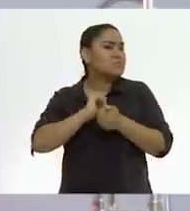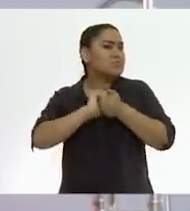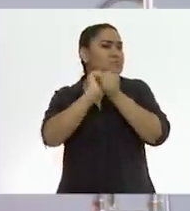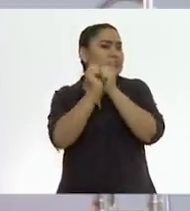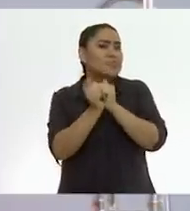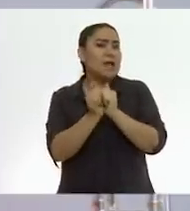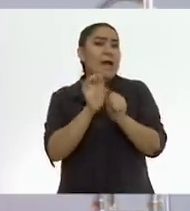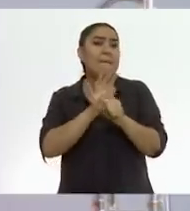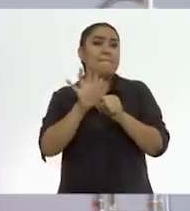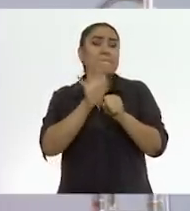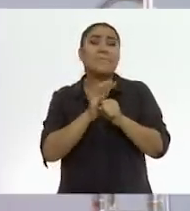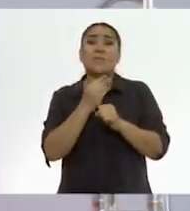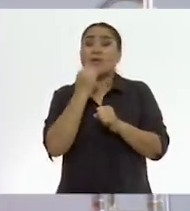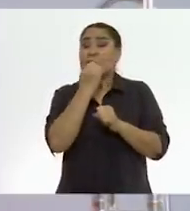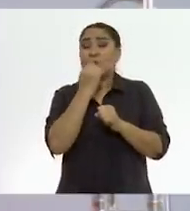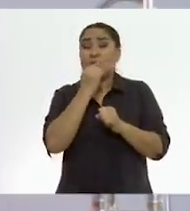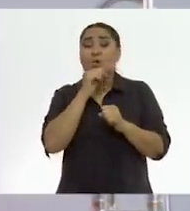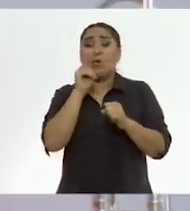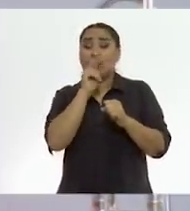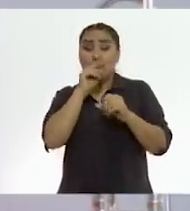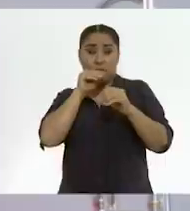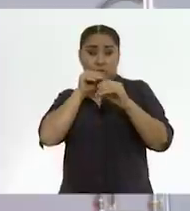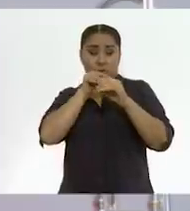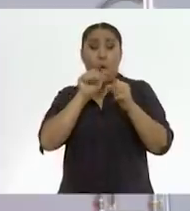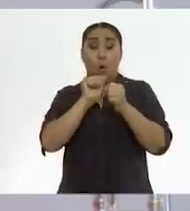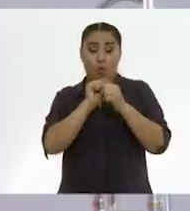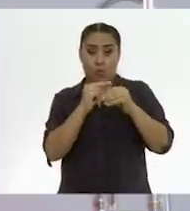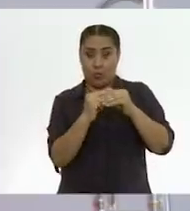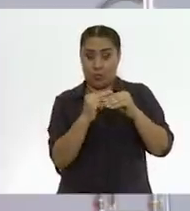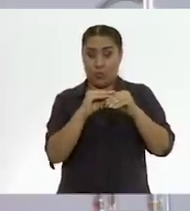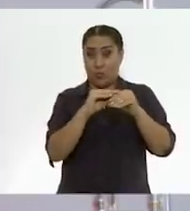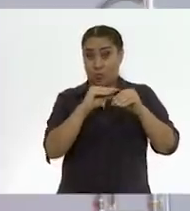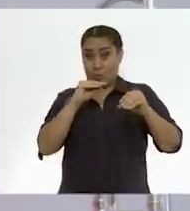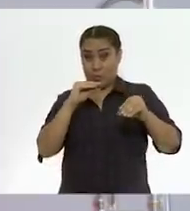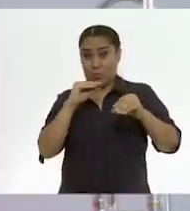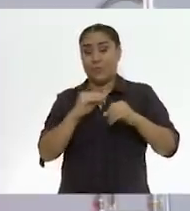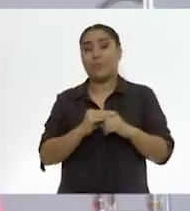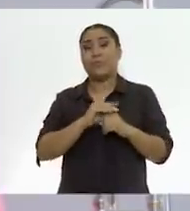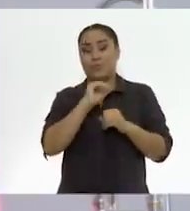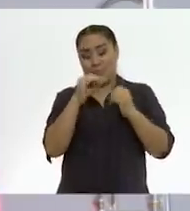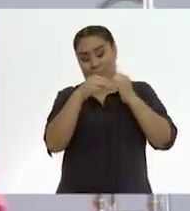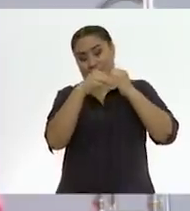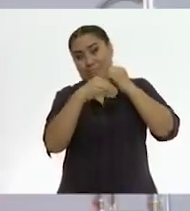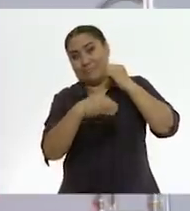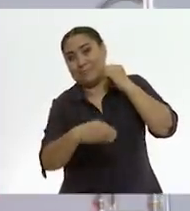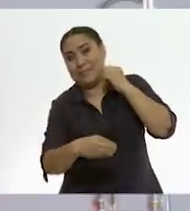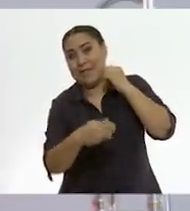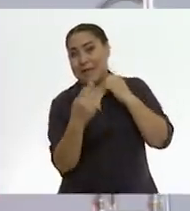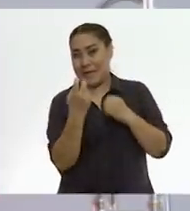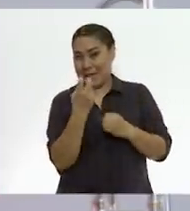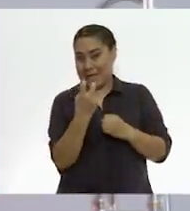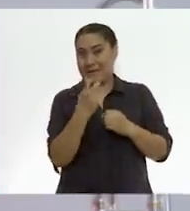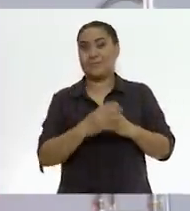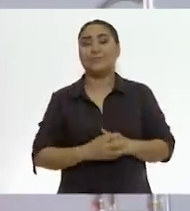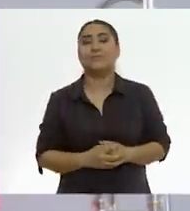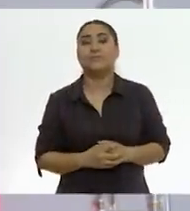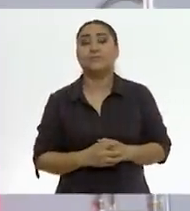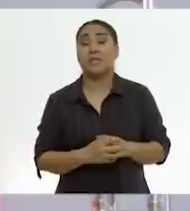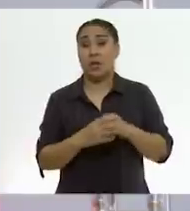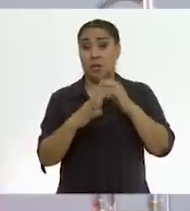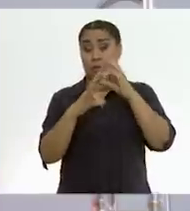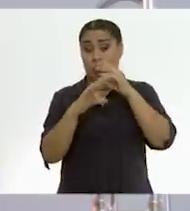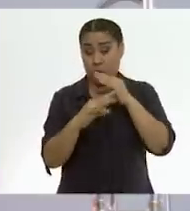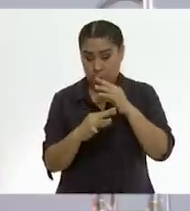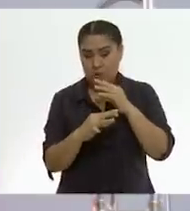de la vibración de los labios en combinación con la boquilla y la columna del aire. La trompeta